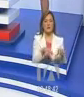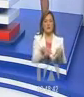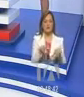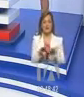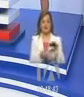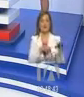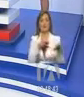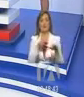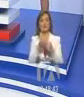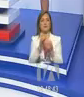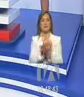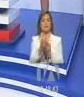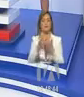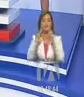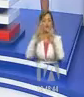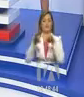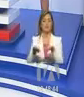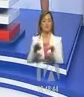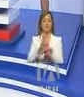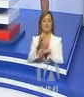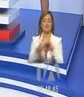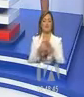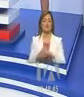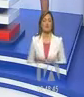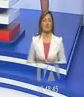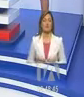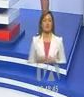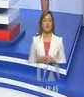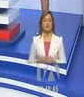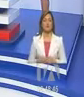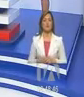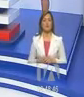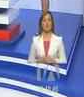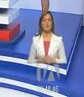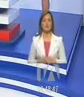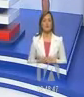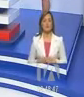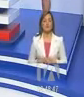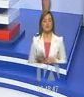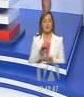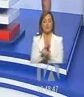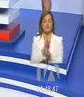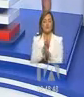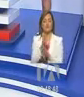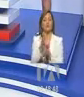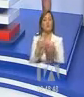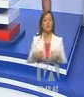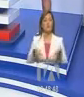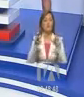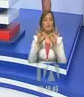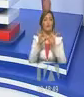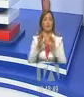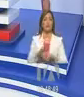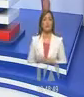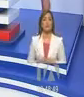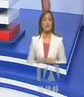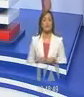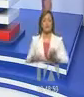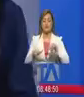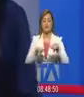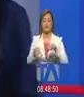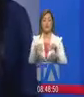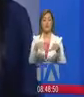este fin de semana entramos nuevamente a un confinamiento? Bueno, según los especialistas, es muy importante generar espacios